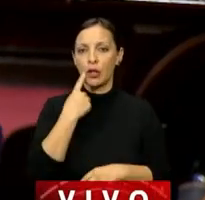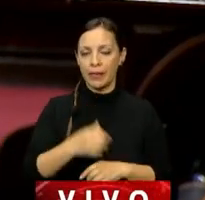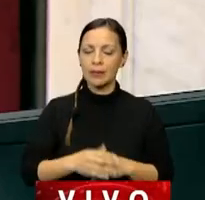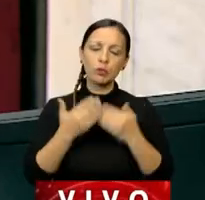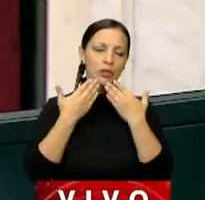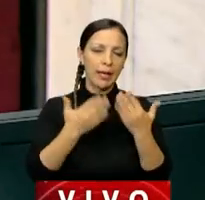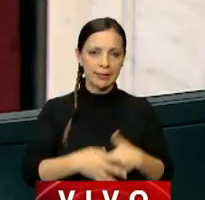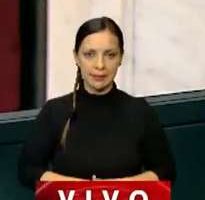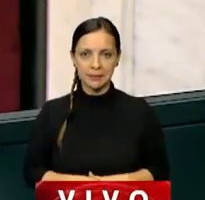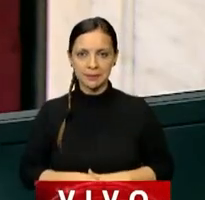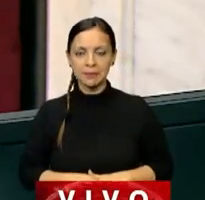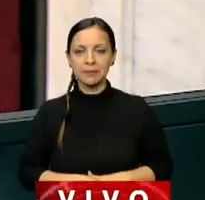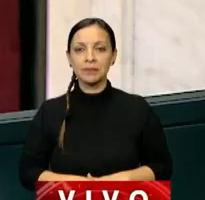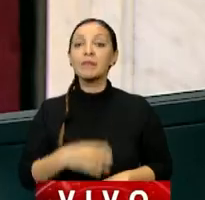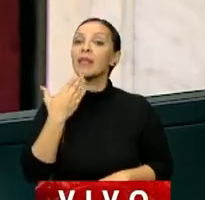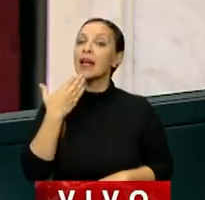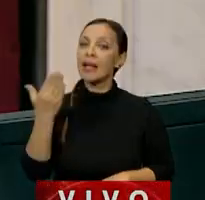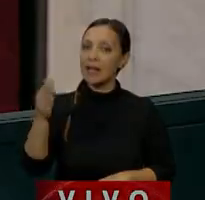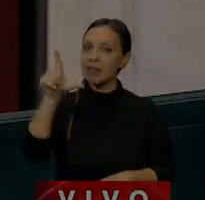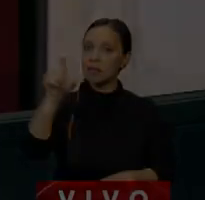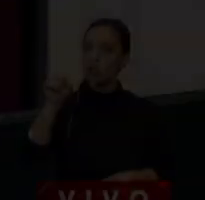gracias diputado lópez